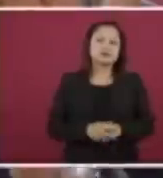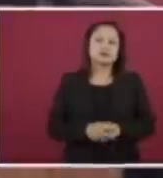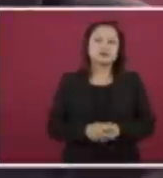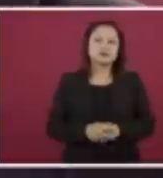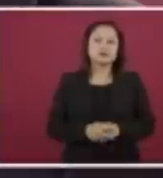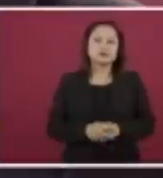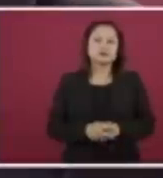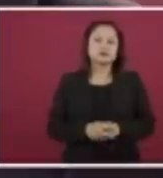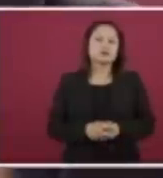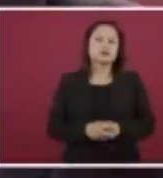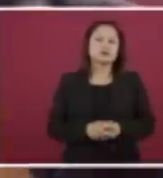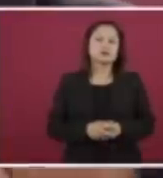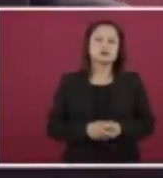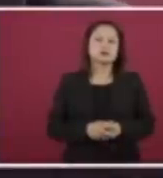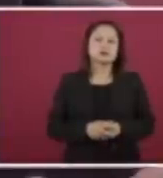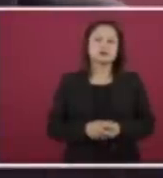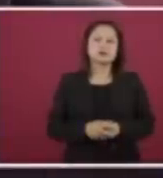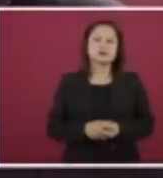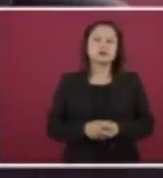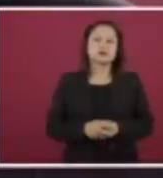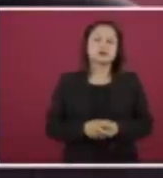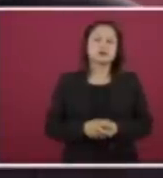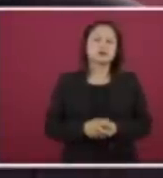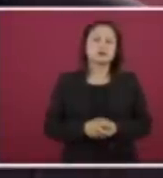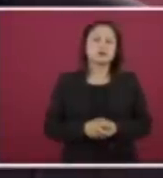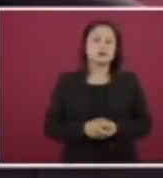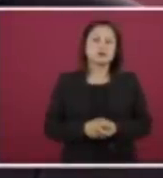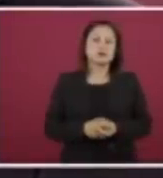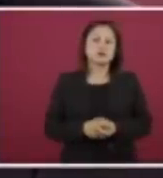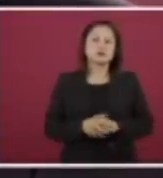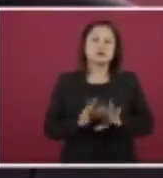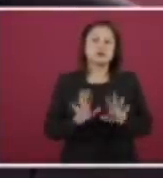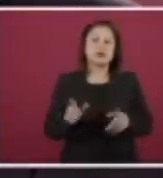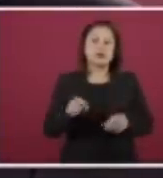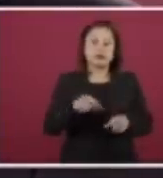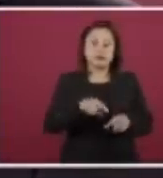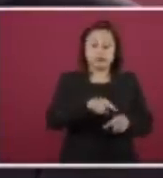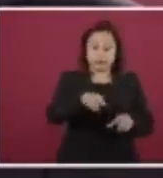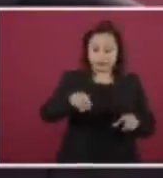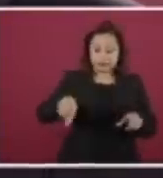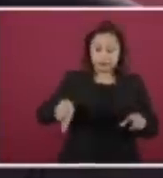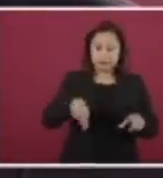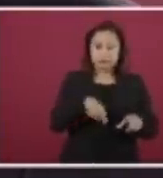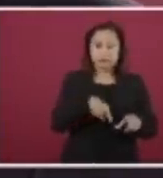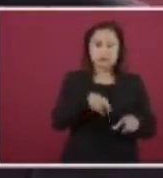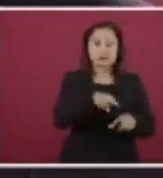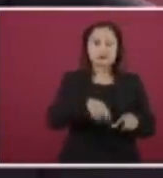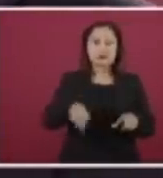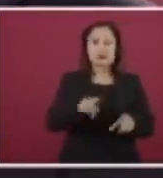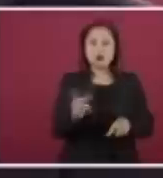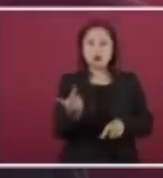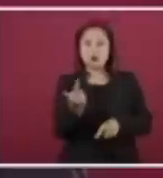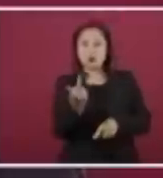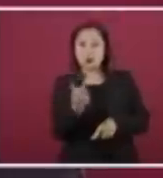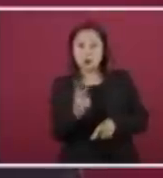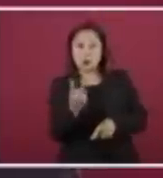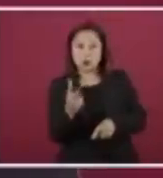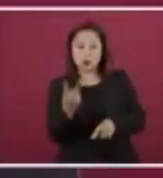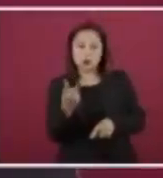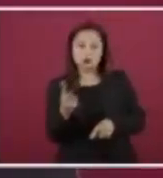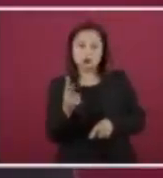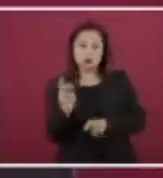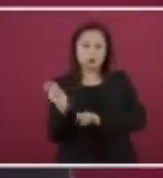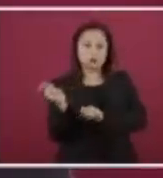hacer todos los espacios estos, los dos estadios, en plazas